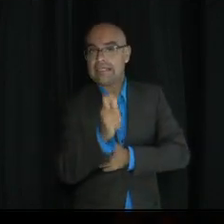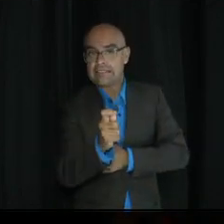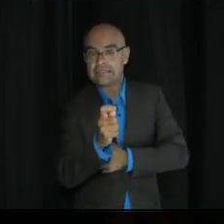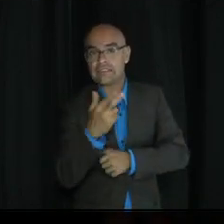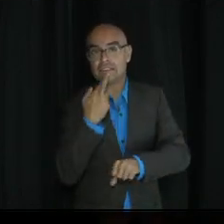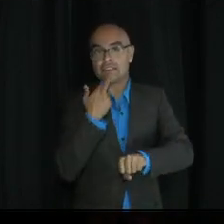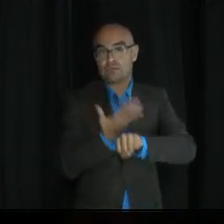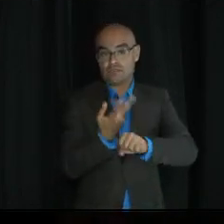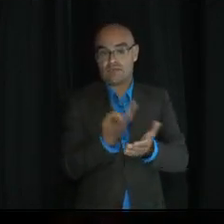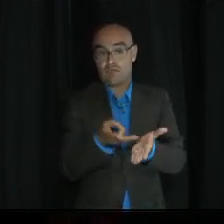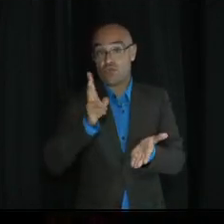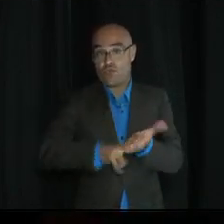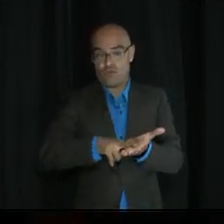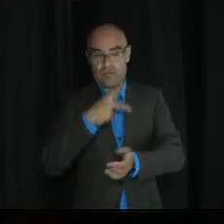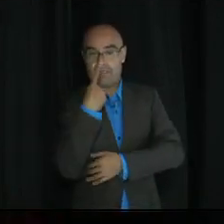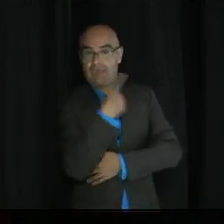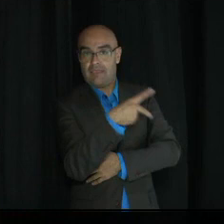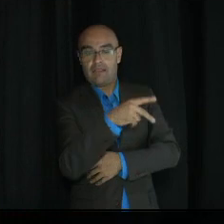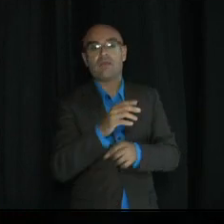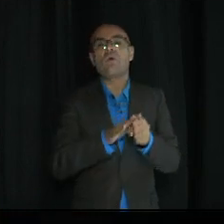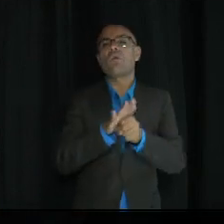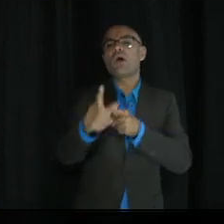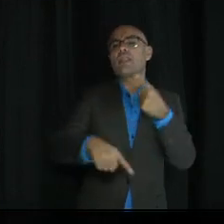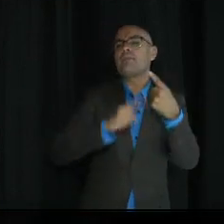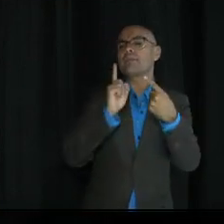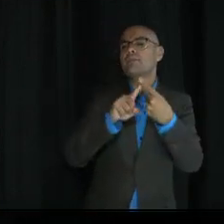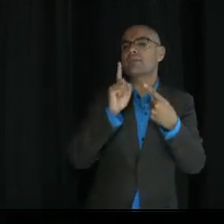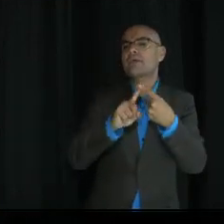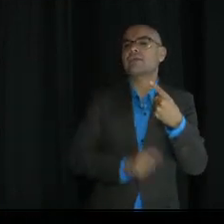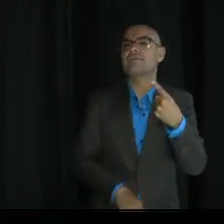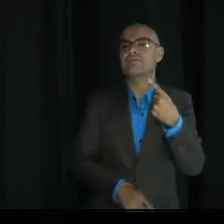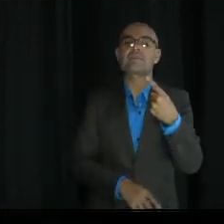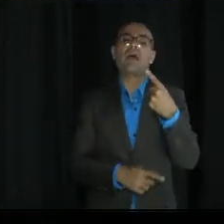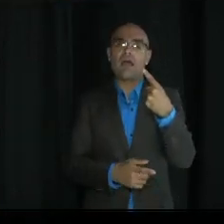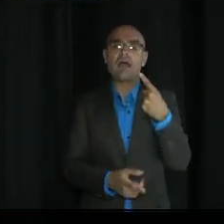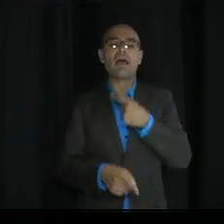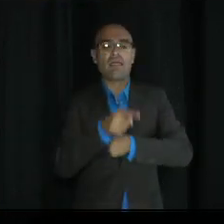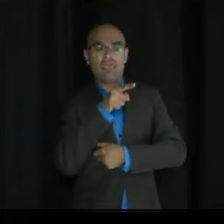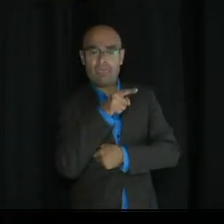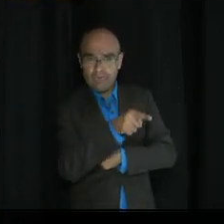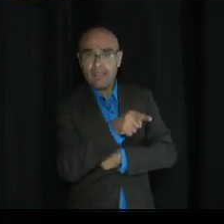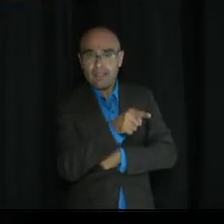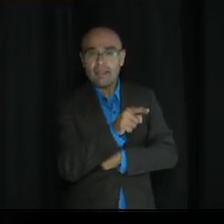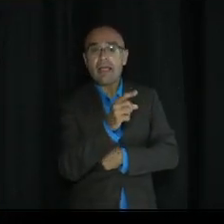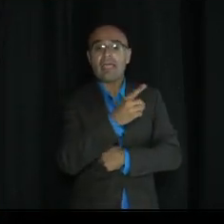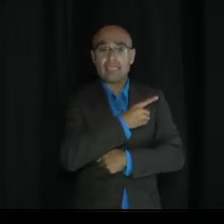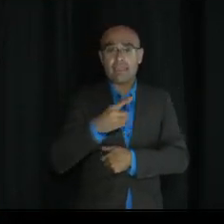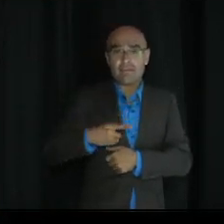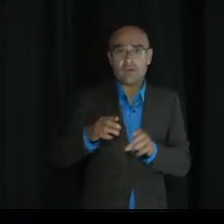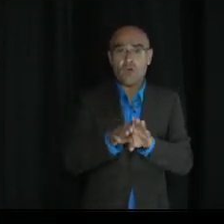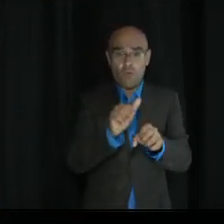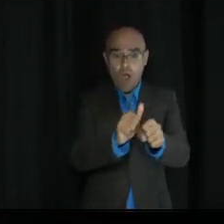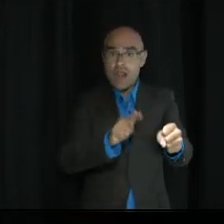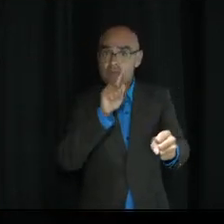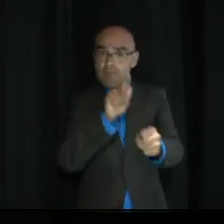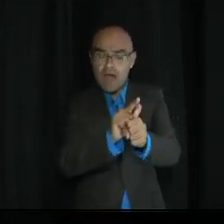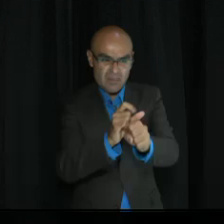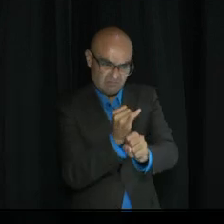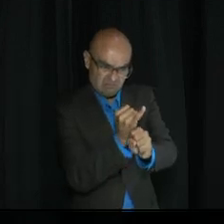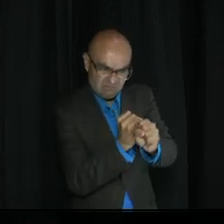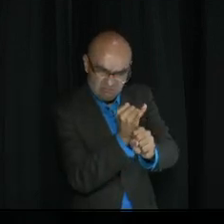función. La primera de ellas, pues, es realizar una exploración directa de los ejemplares en el lugar del